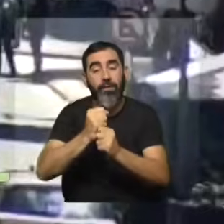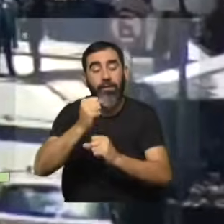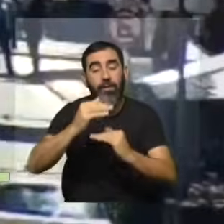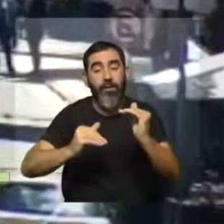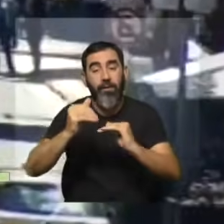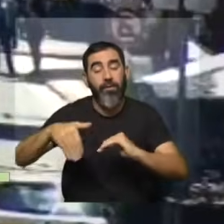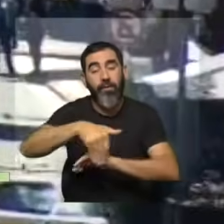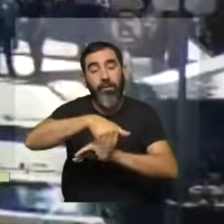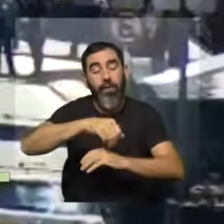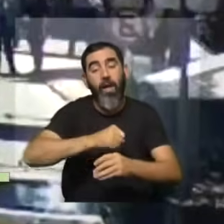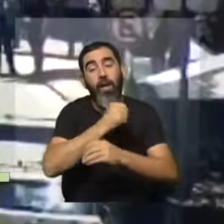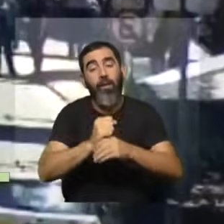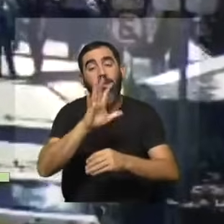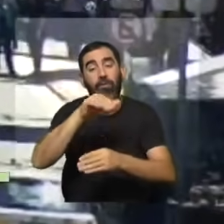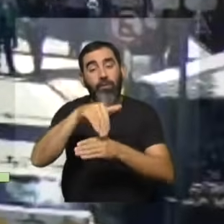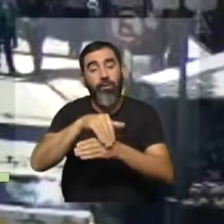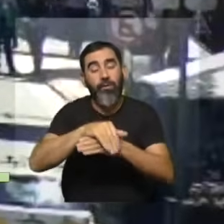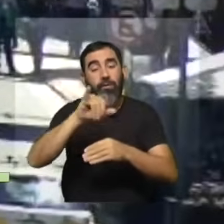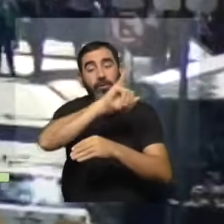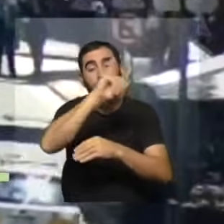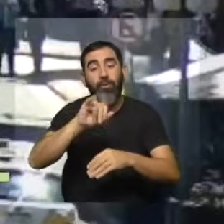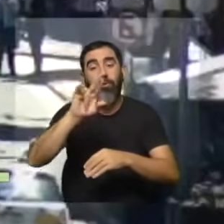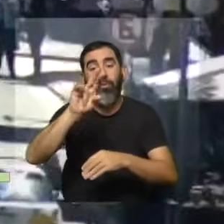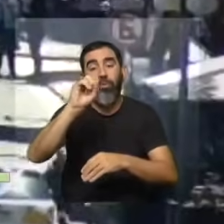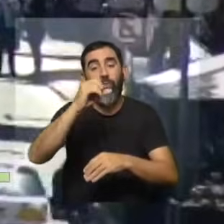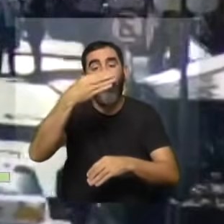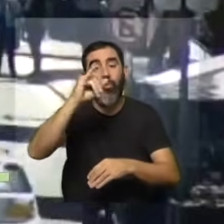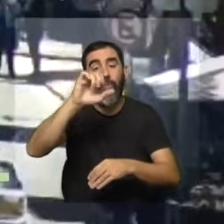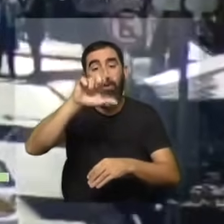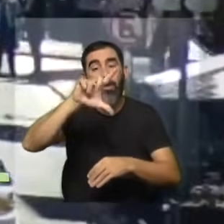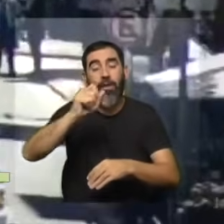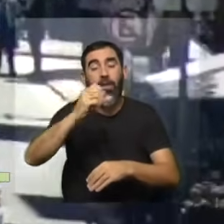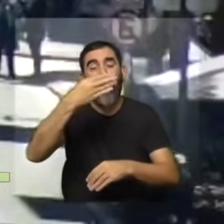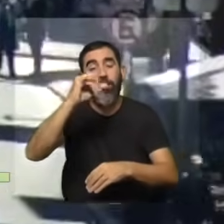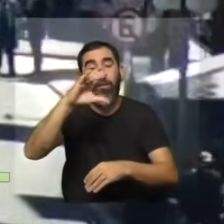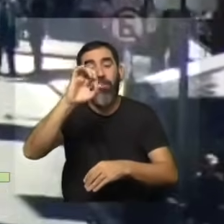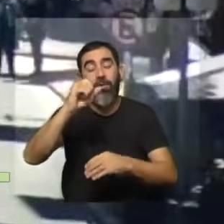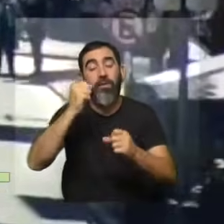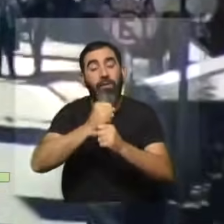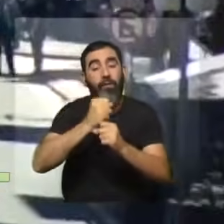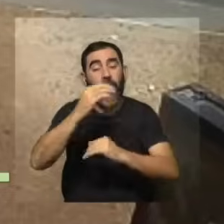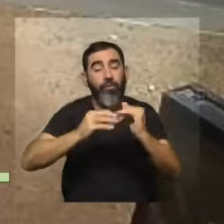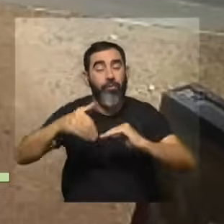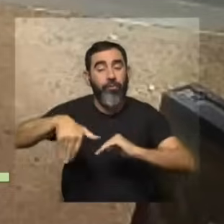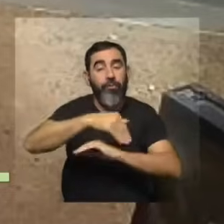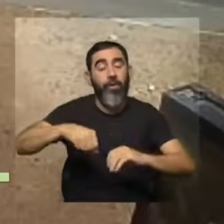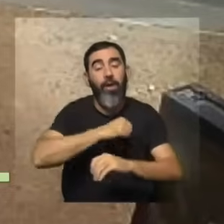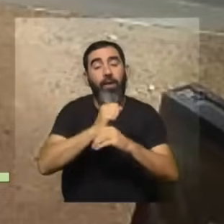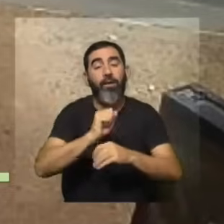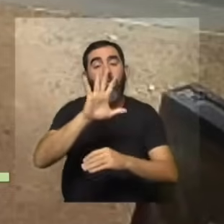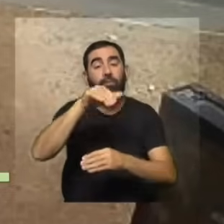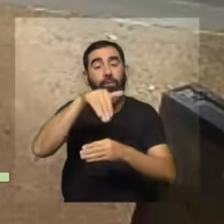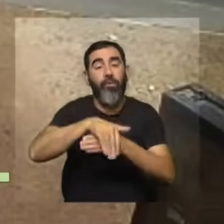las 5 de la tarde, o Susbiela Warch entre Jaime Sibirs y Centenario, trabajo de hormigonado hasta las 5 de la